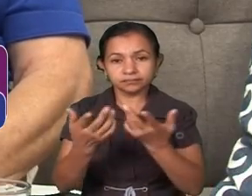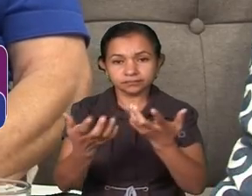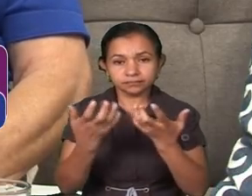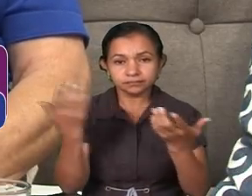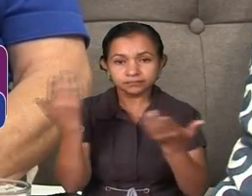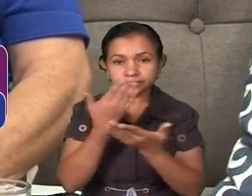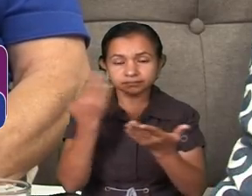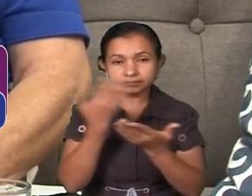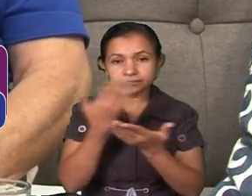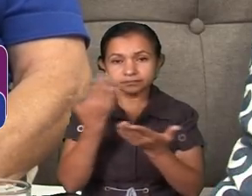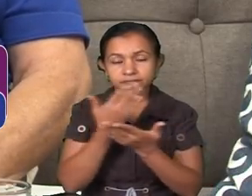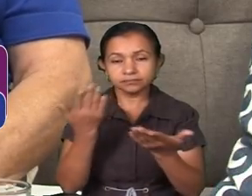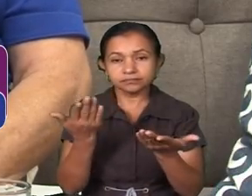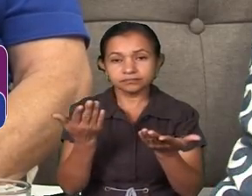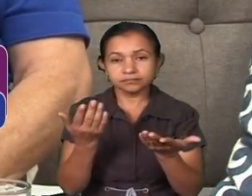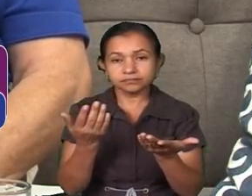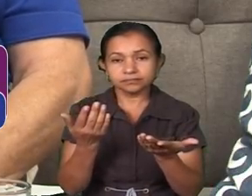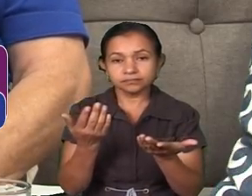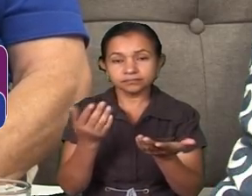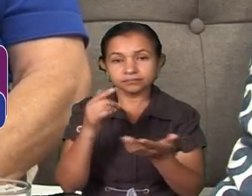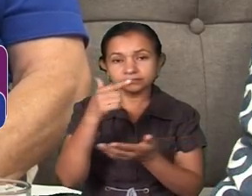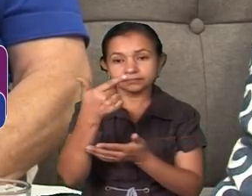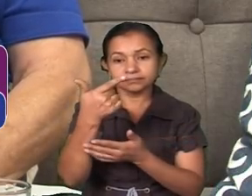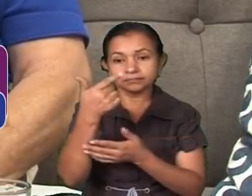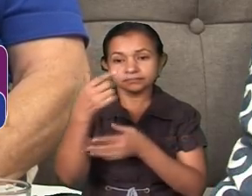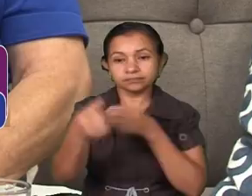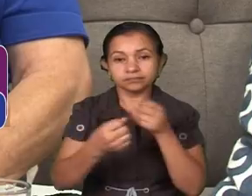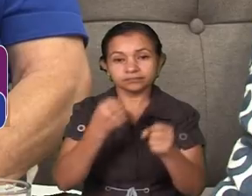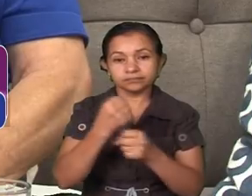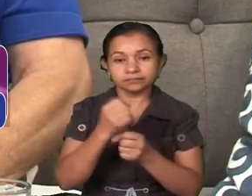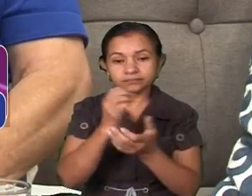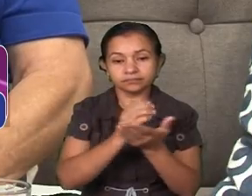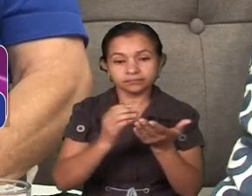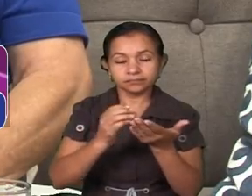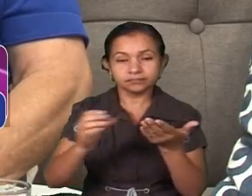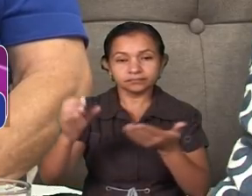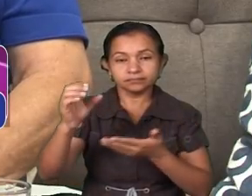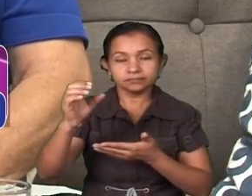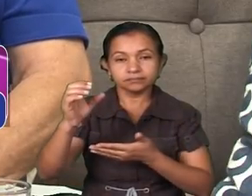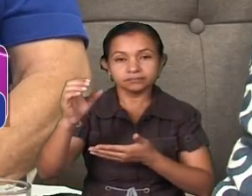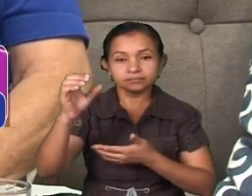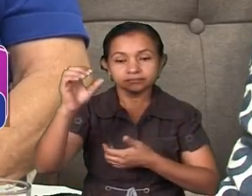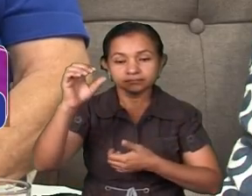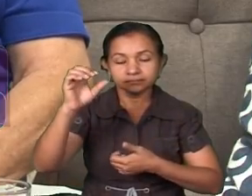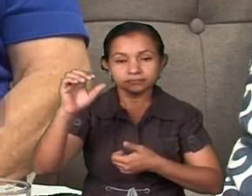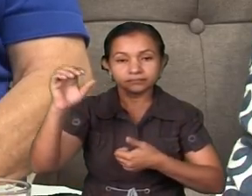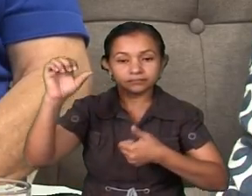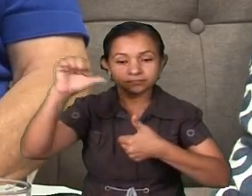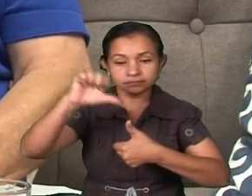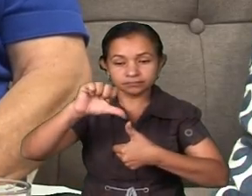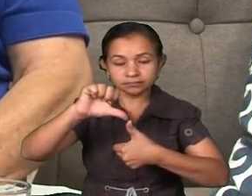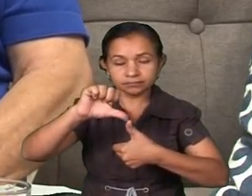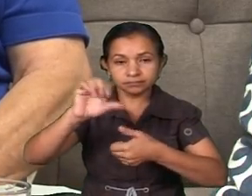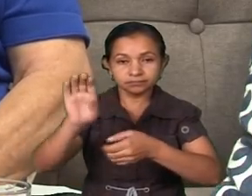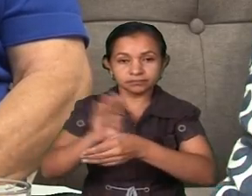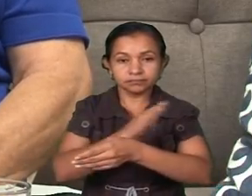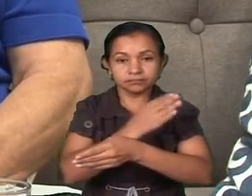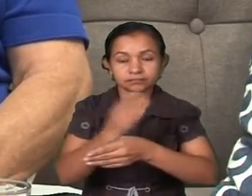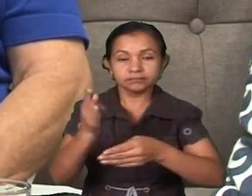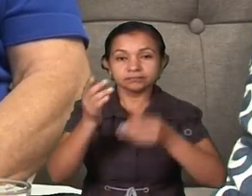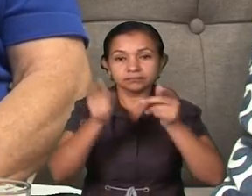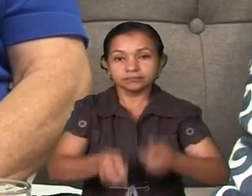estudié mi cristianismo en 7 años que estuve en el Colegio Centroamérica de Granada con los